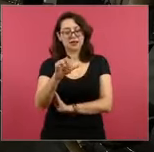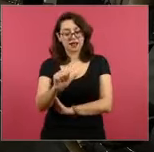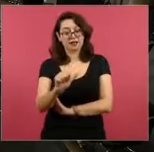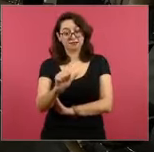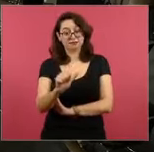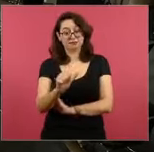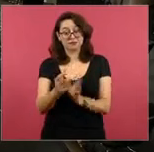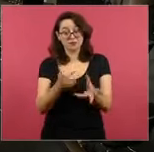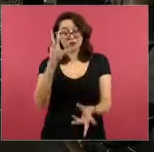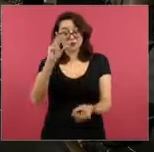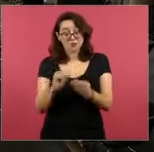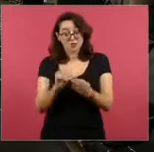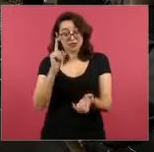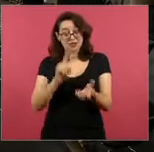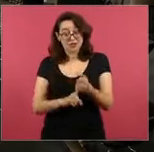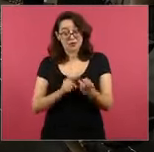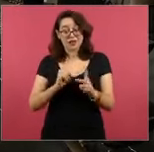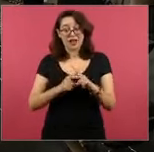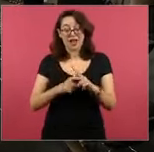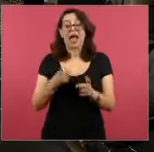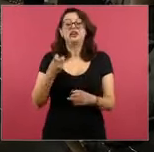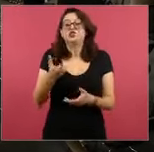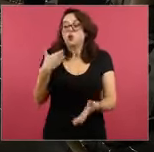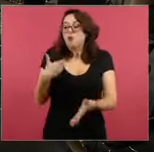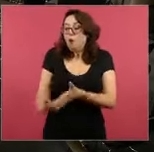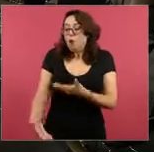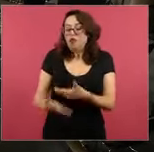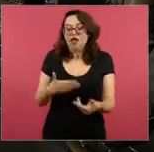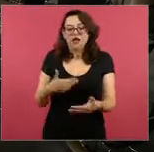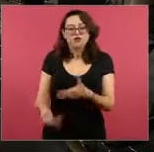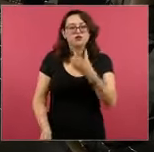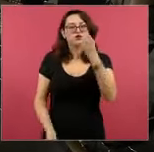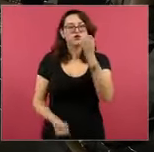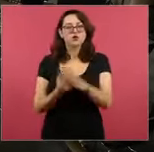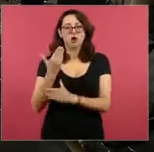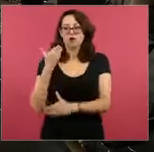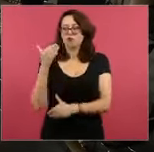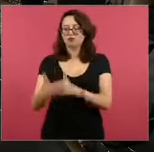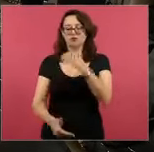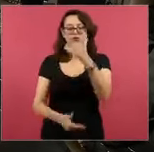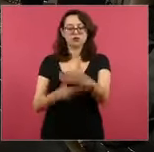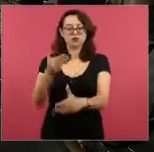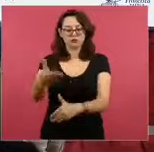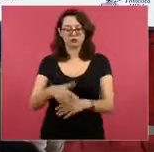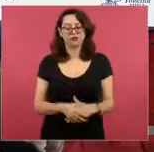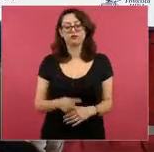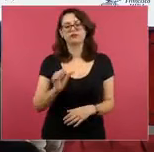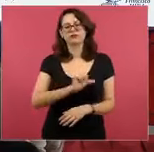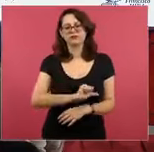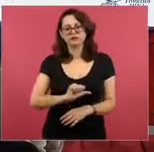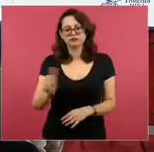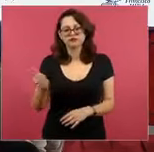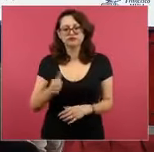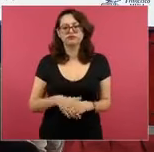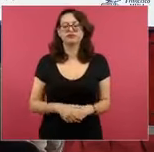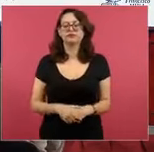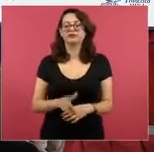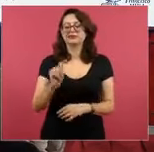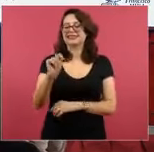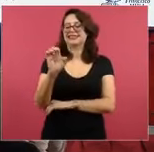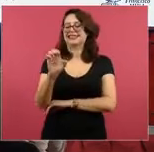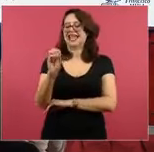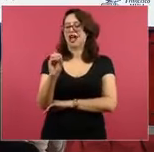trabajo por proyectos es muy avanzado. Aproximaciones al estudio del teorema de Pitágoras con estudiantes de